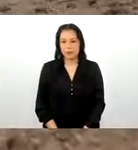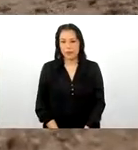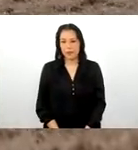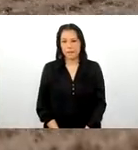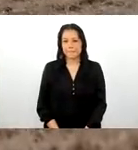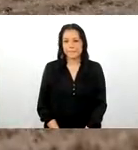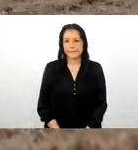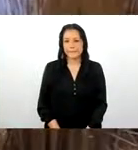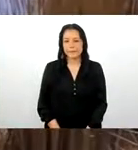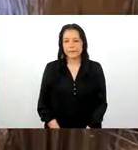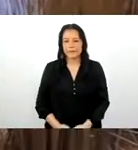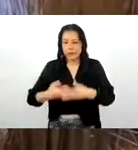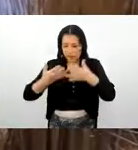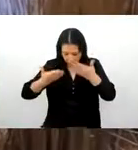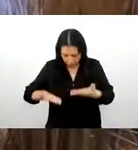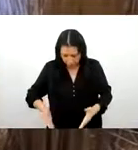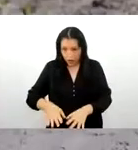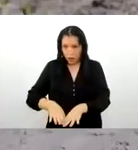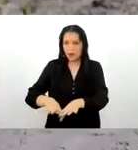A tus pies el suelo,